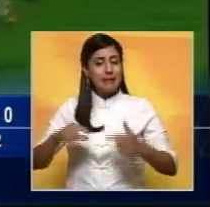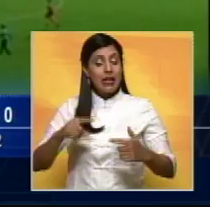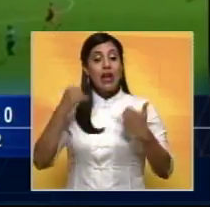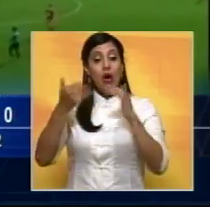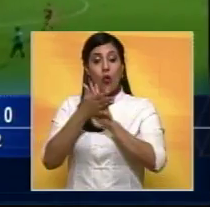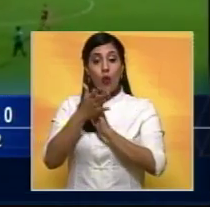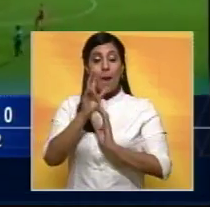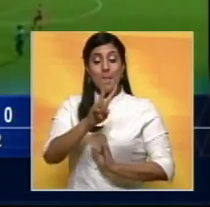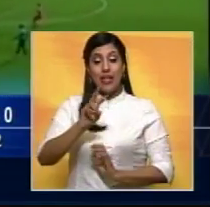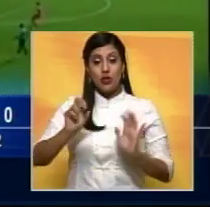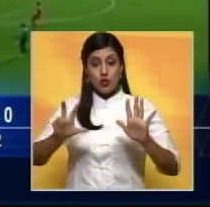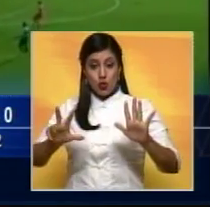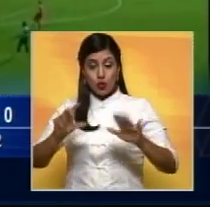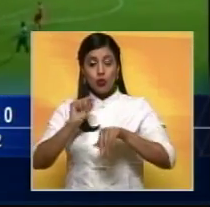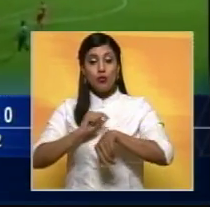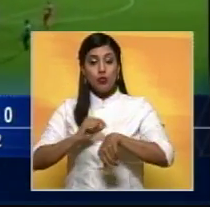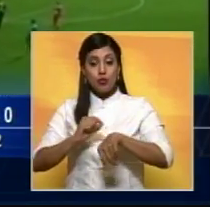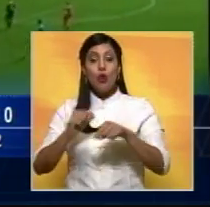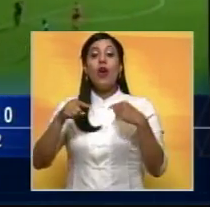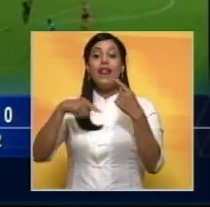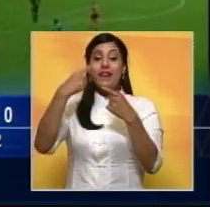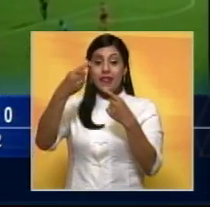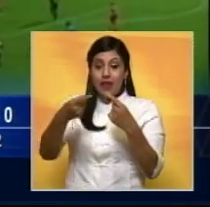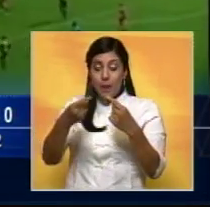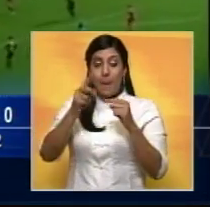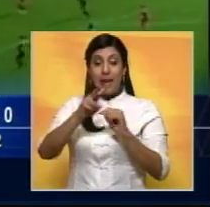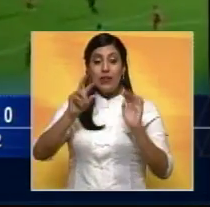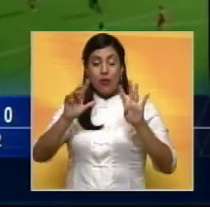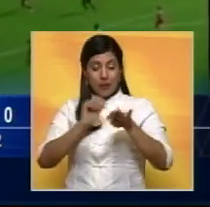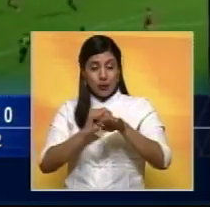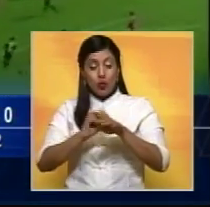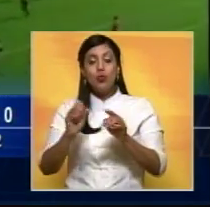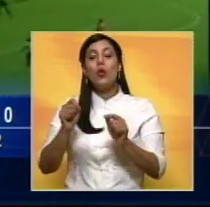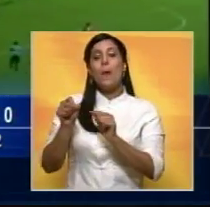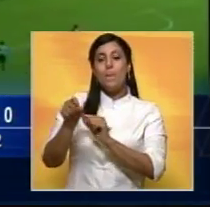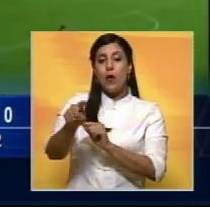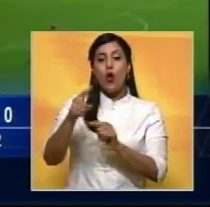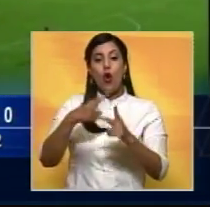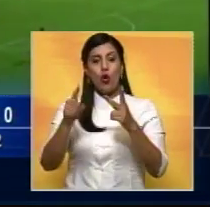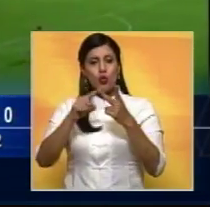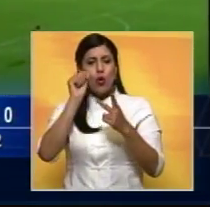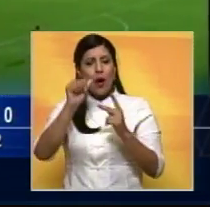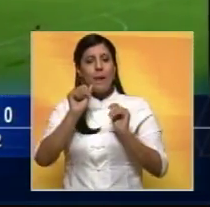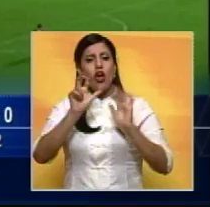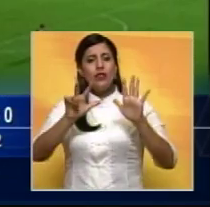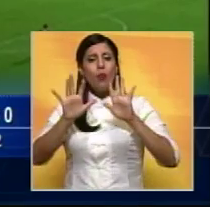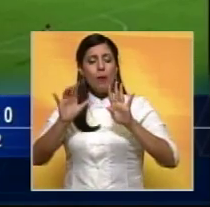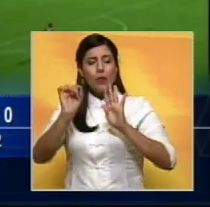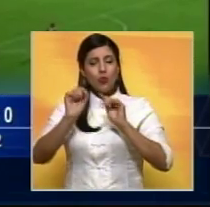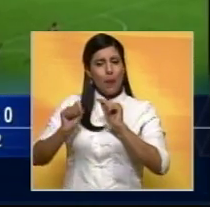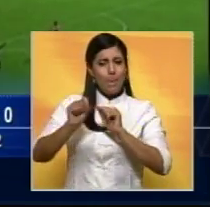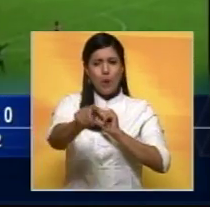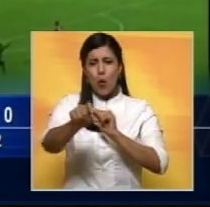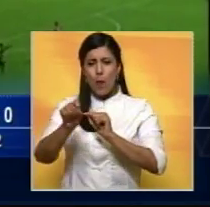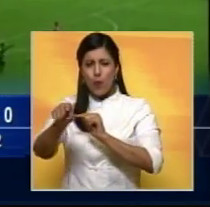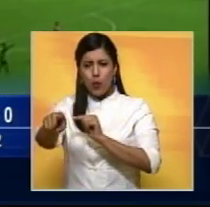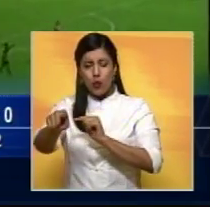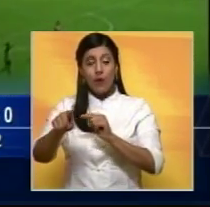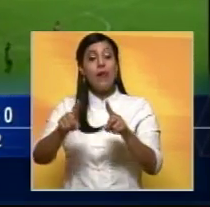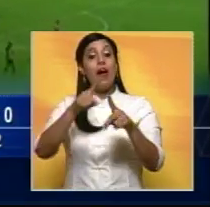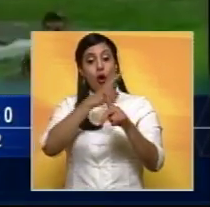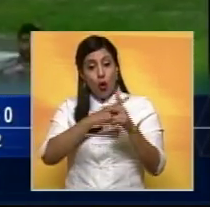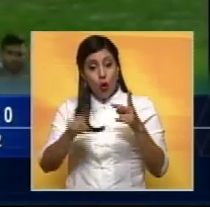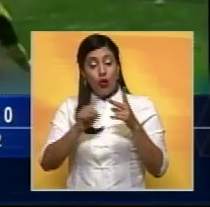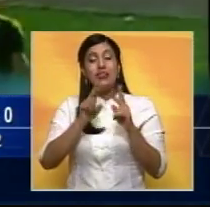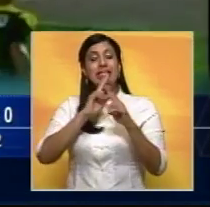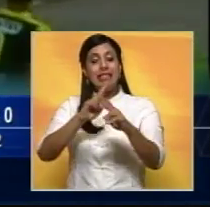torneo Apertura con 28 puntos. Víctor Aquino al 29 y Juber Mosquera al 89 anotaron los tantos del carrusel aurinegro. En